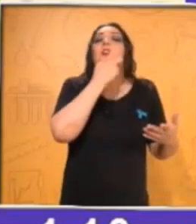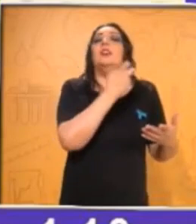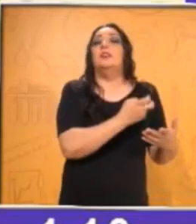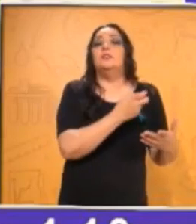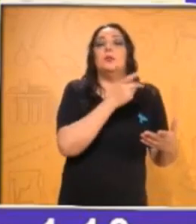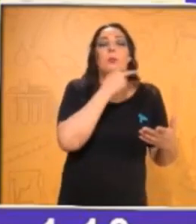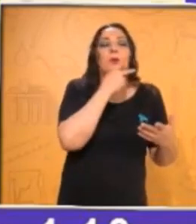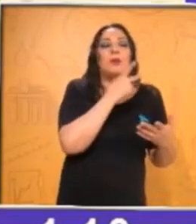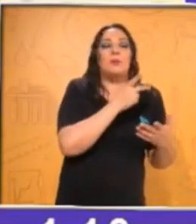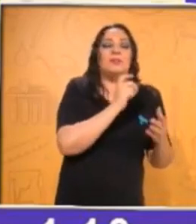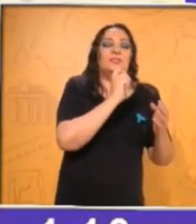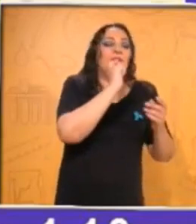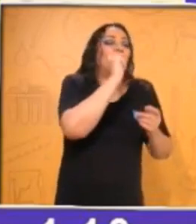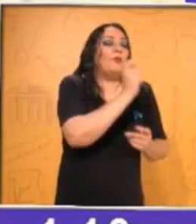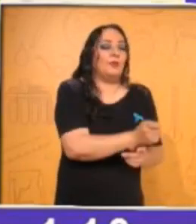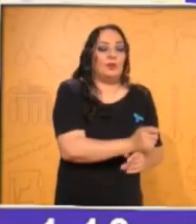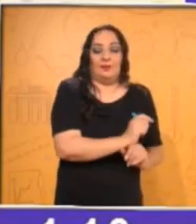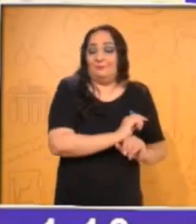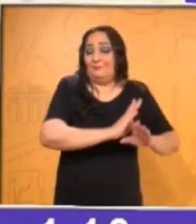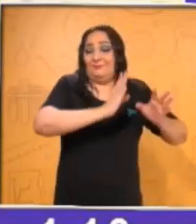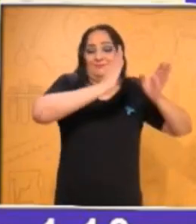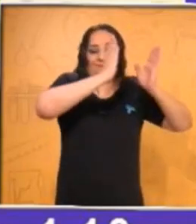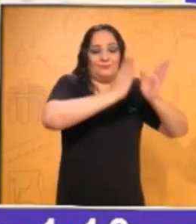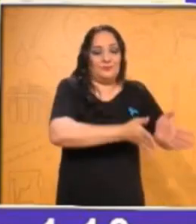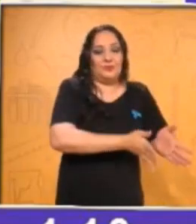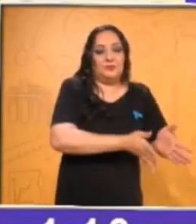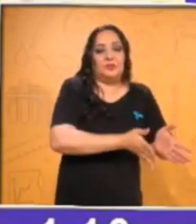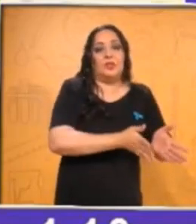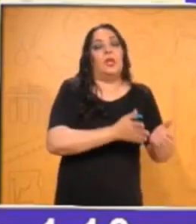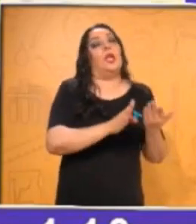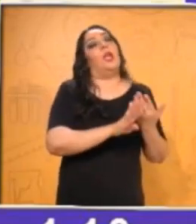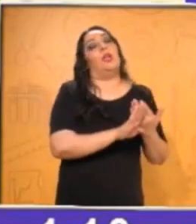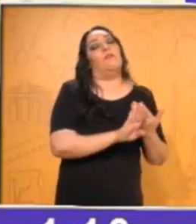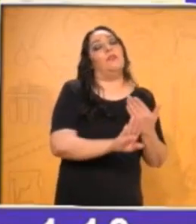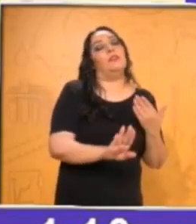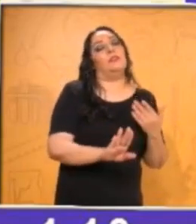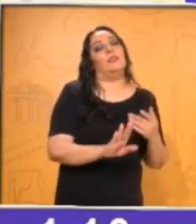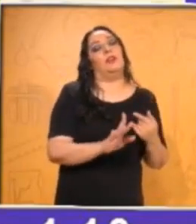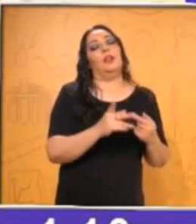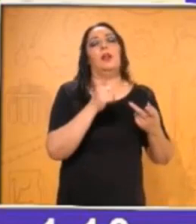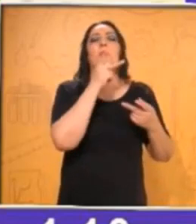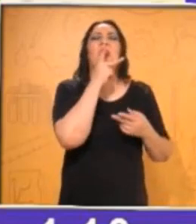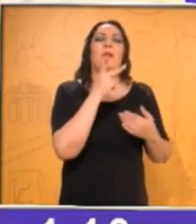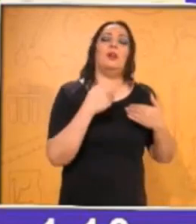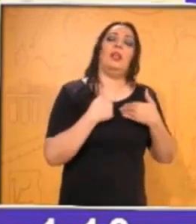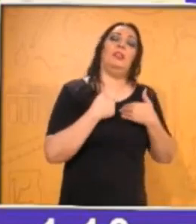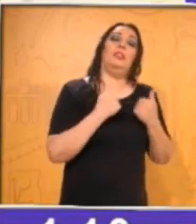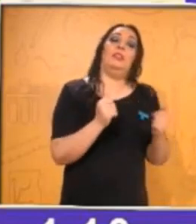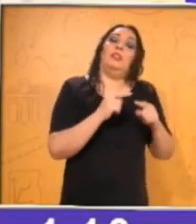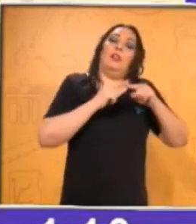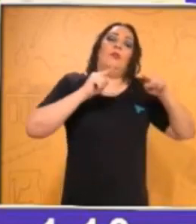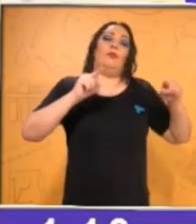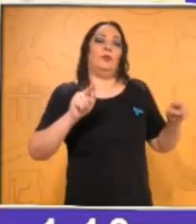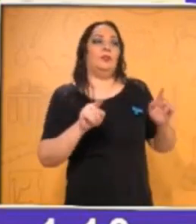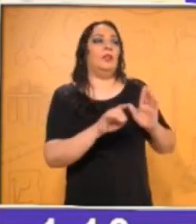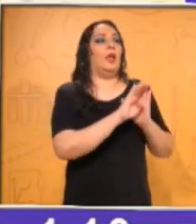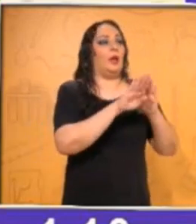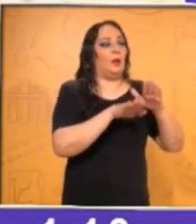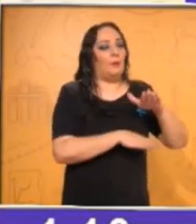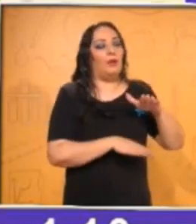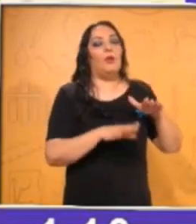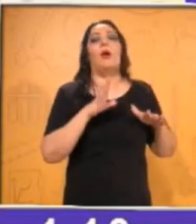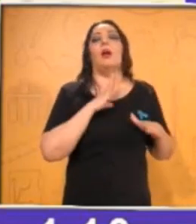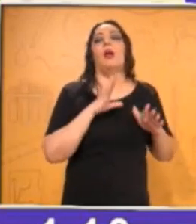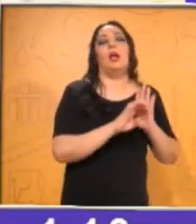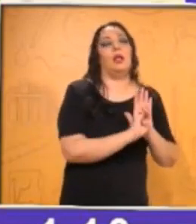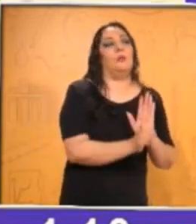el sentido literario. Y evita que haya más de una interpretación de ellas. Ahí abajito viene un ejemplo, es